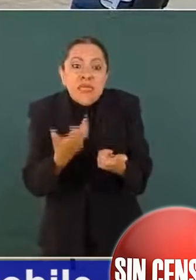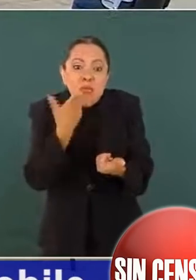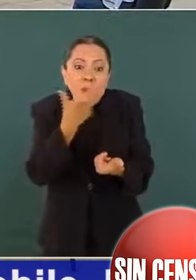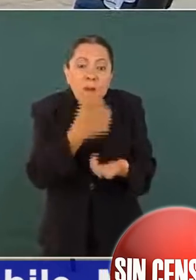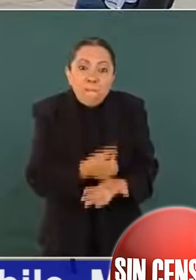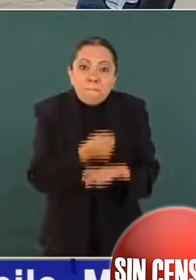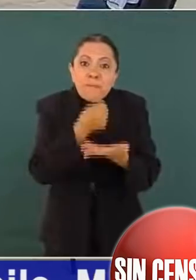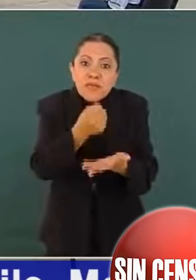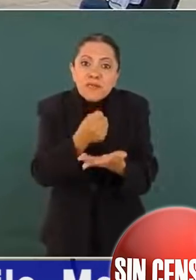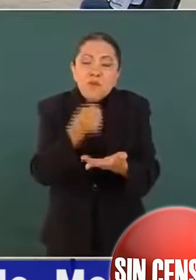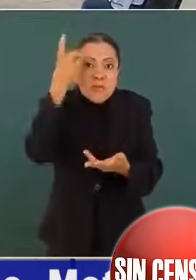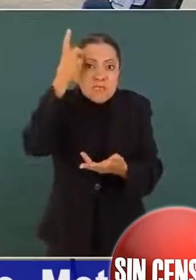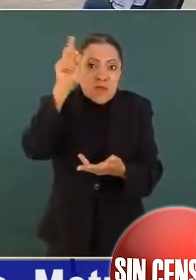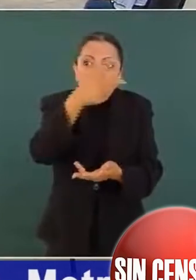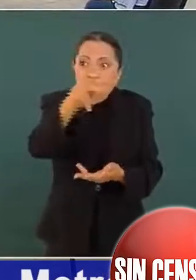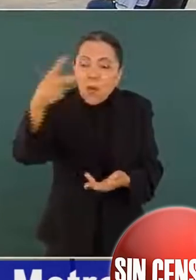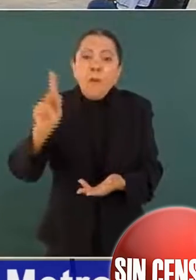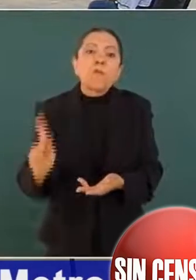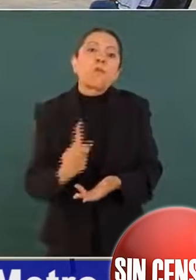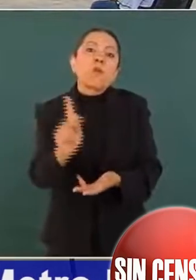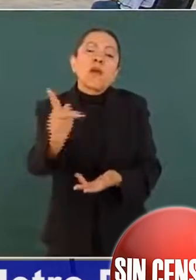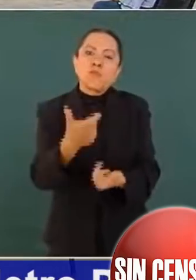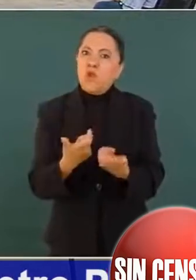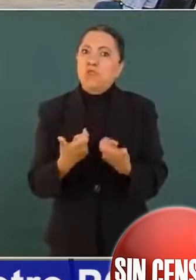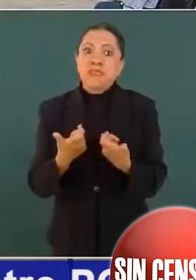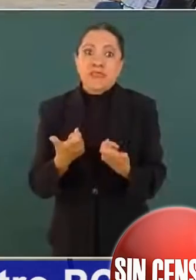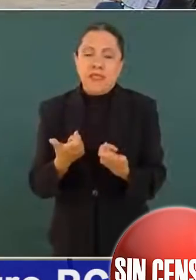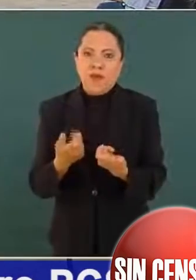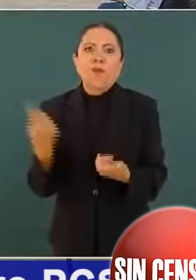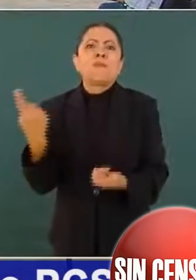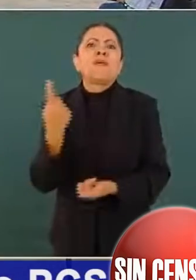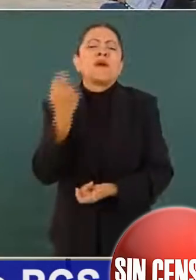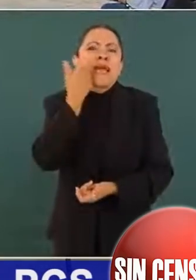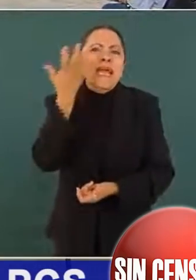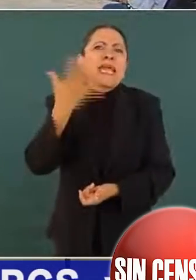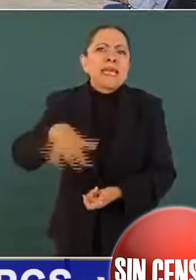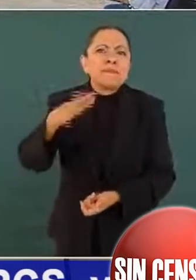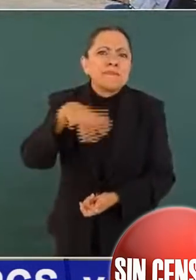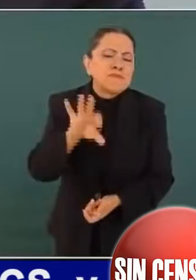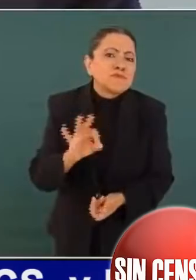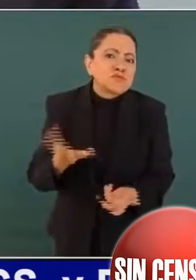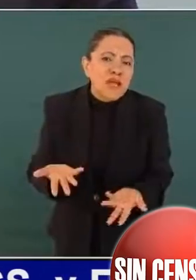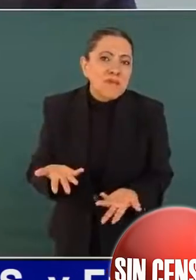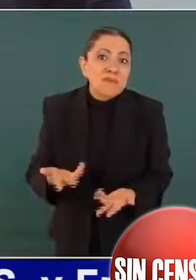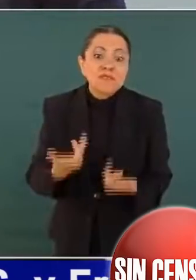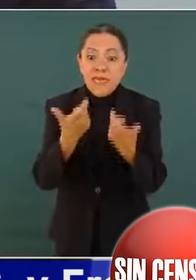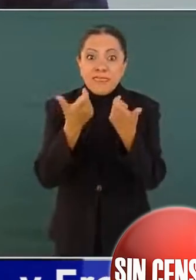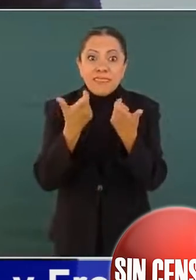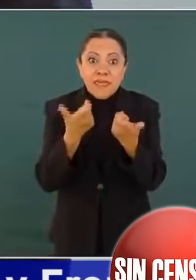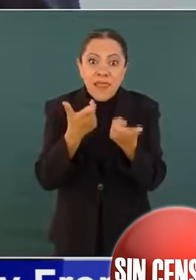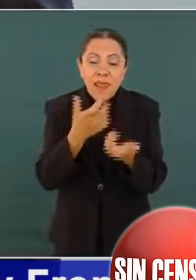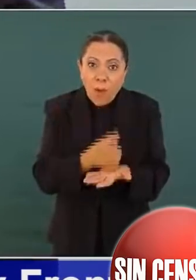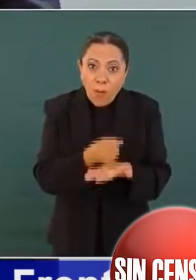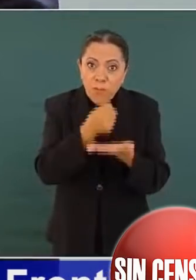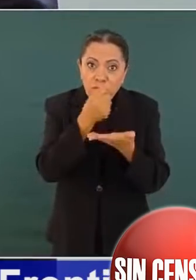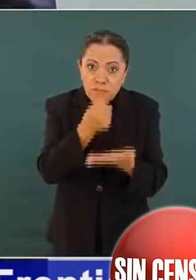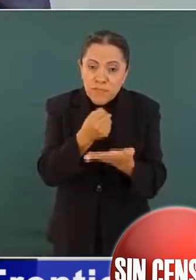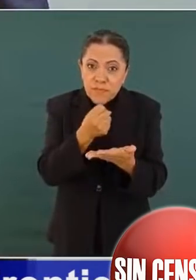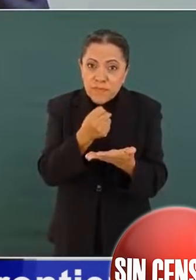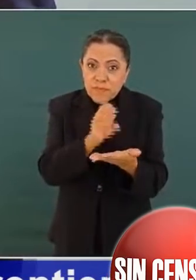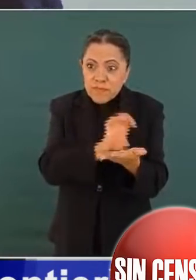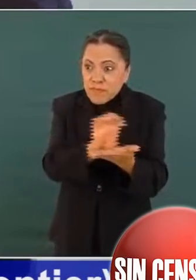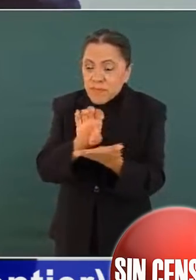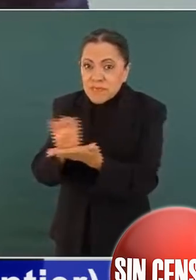pueblo. Y lo que buscamos es que el dinero del presupuesto